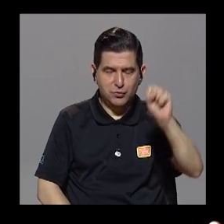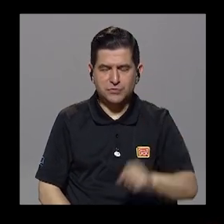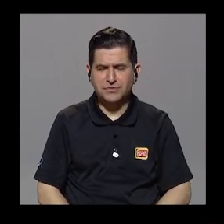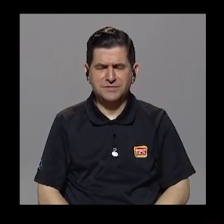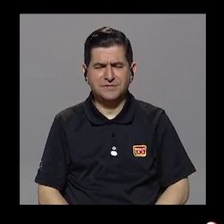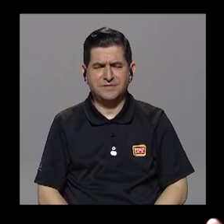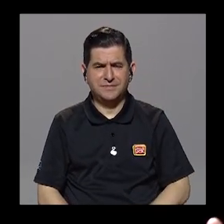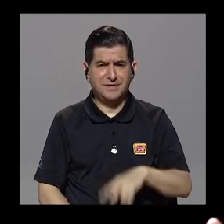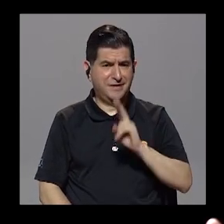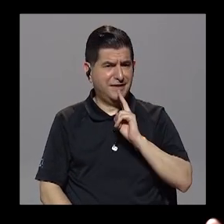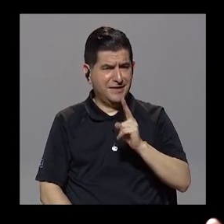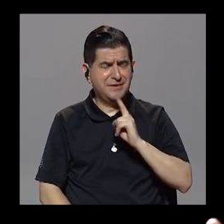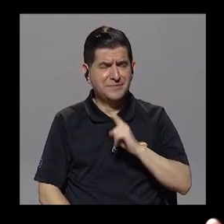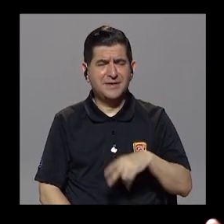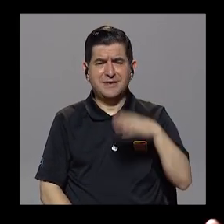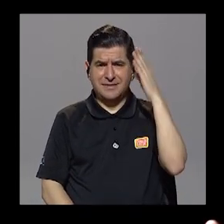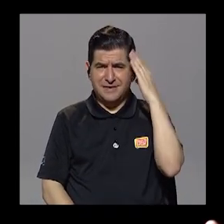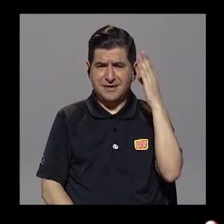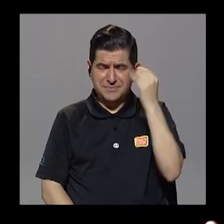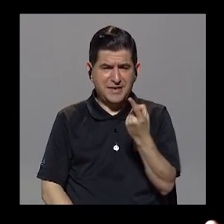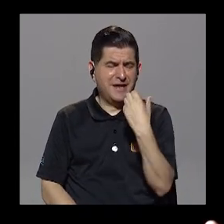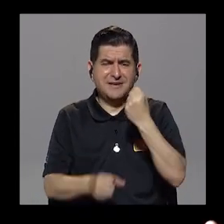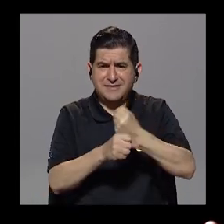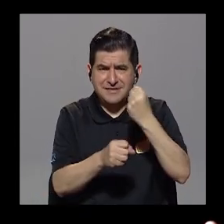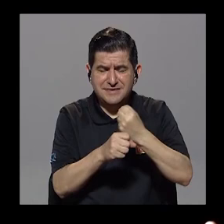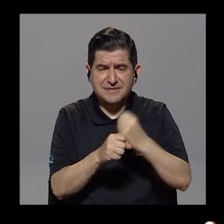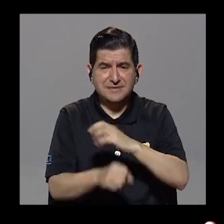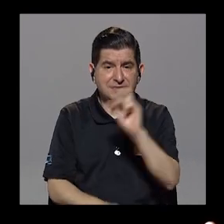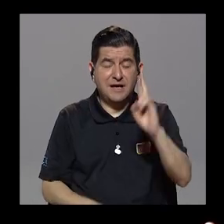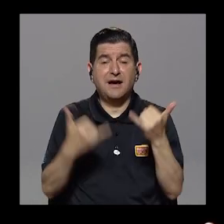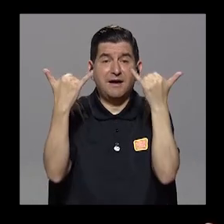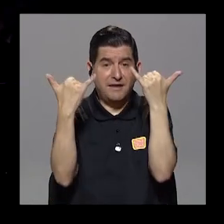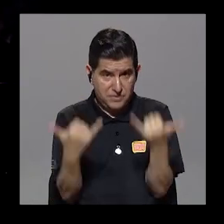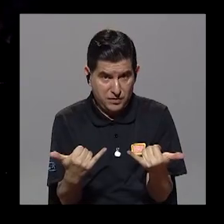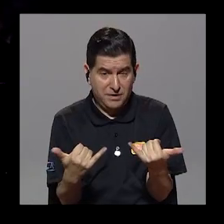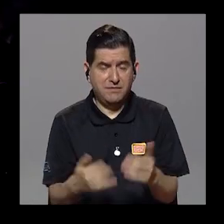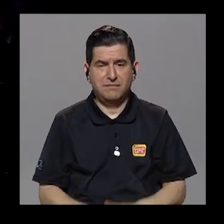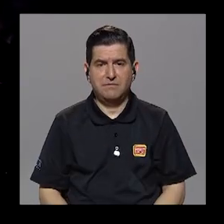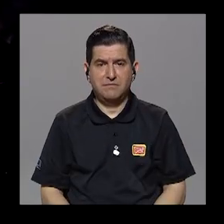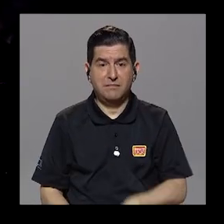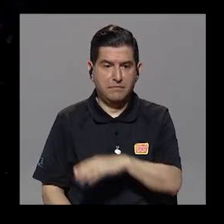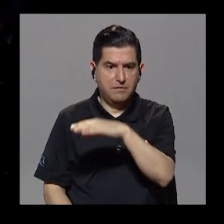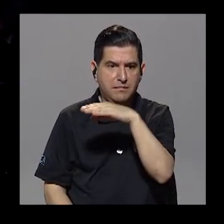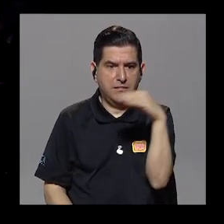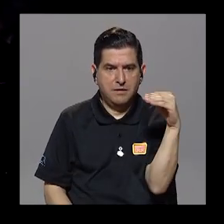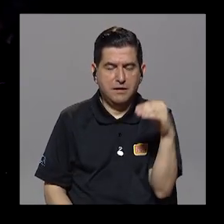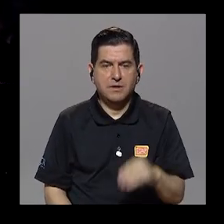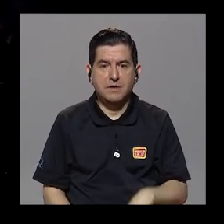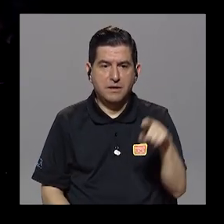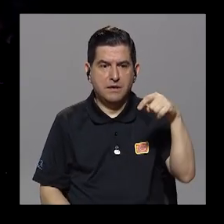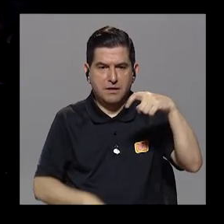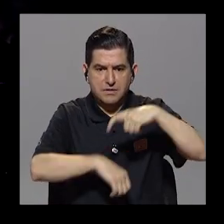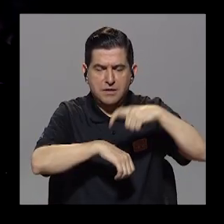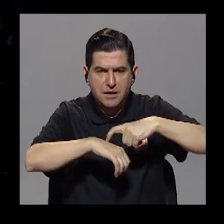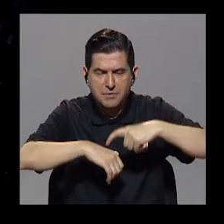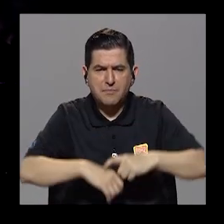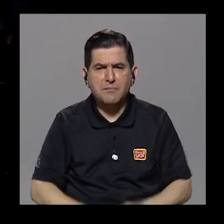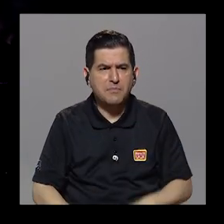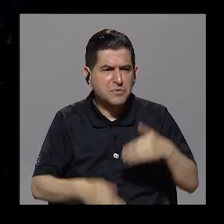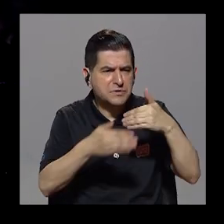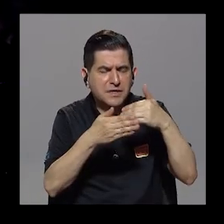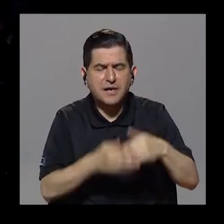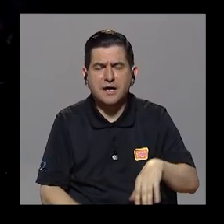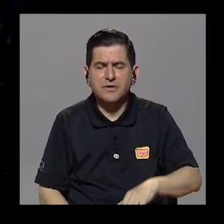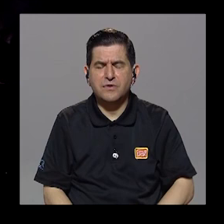real la vivencia del desempleo en nuestra Costa Rica en este momento. Inclusive en estos días, colegas de